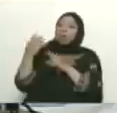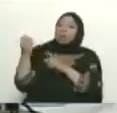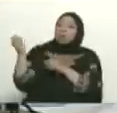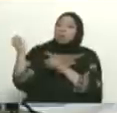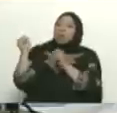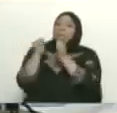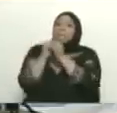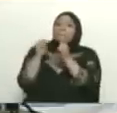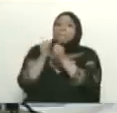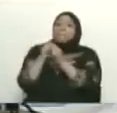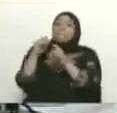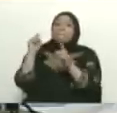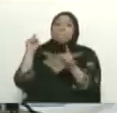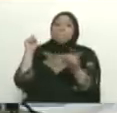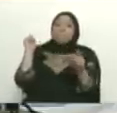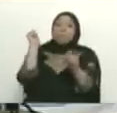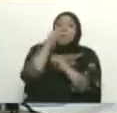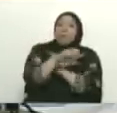Piedras,